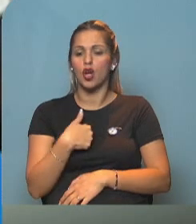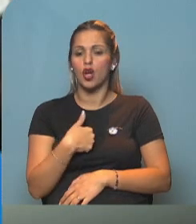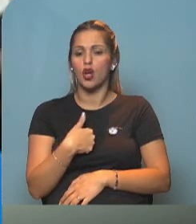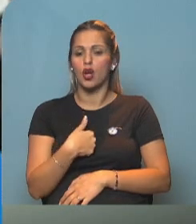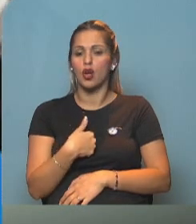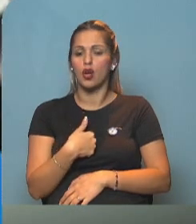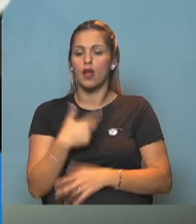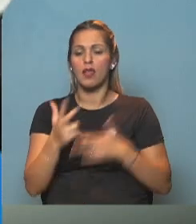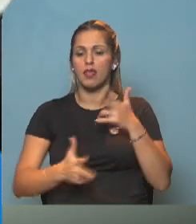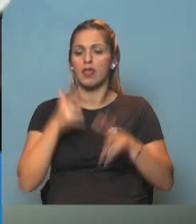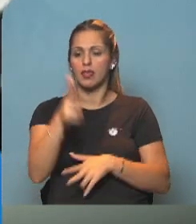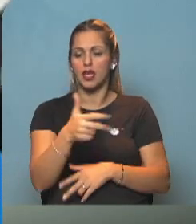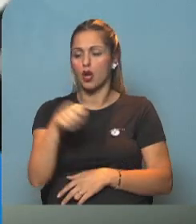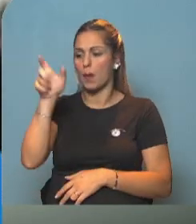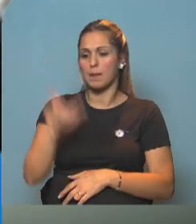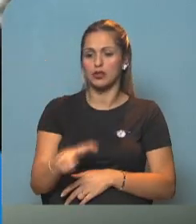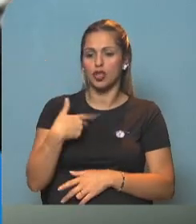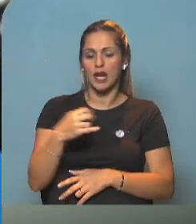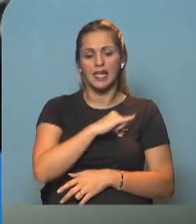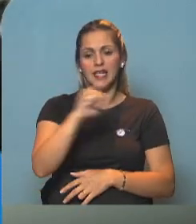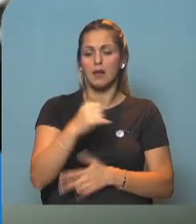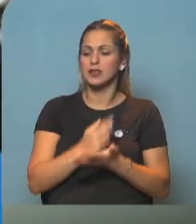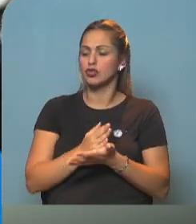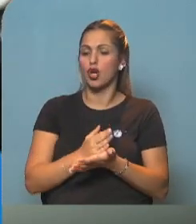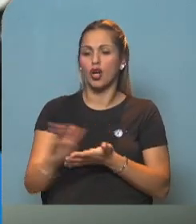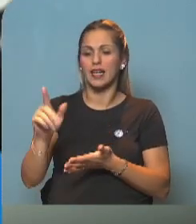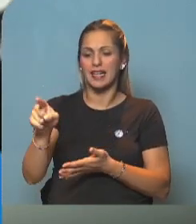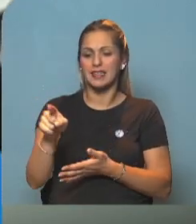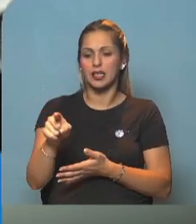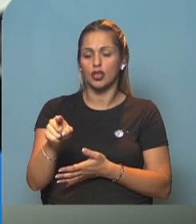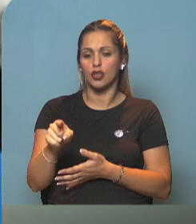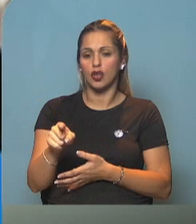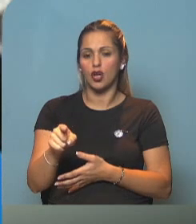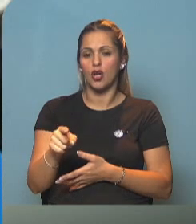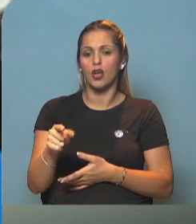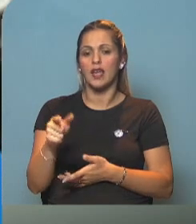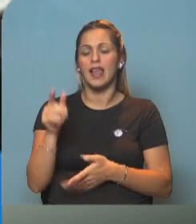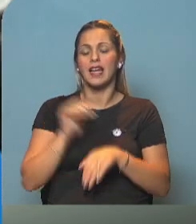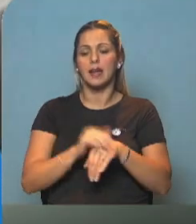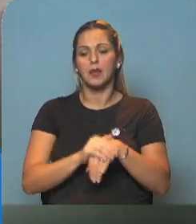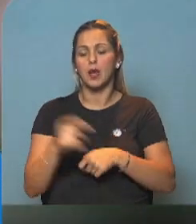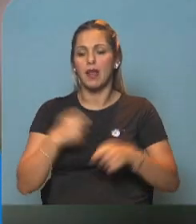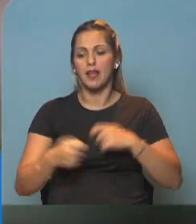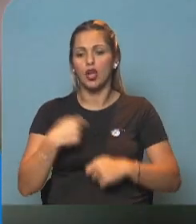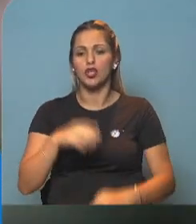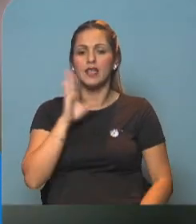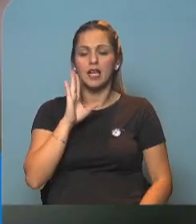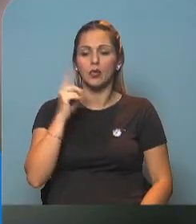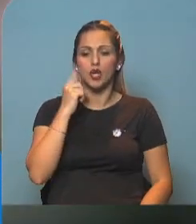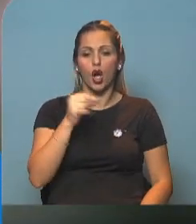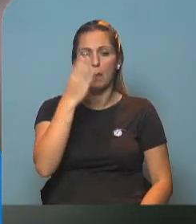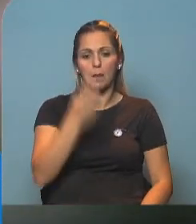persona no grata y anuncio su retiro en 48 horas del encargado de negocios de Estados Unidos de Norteamérica, el señor